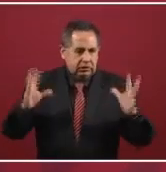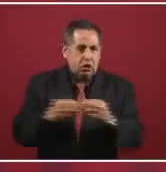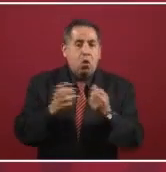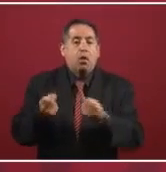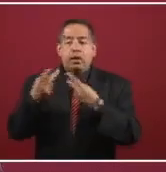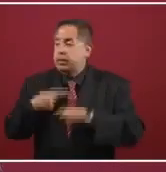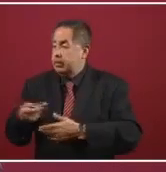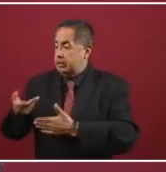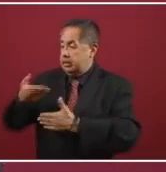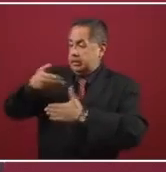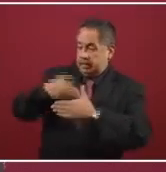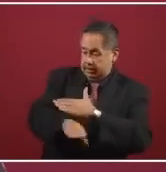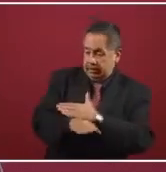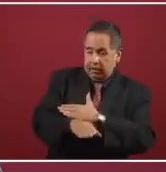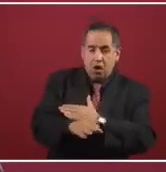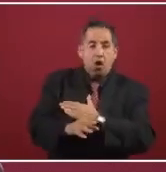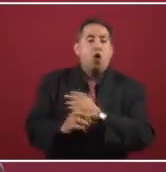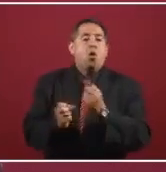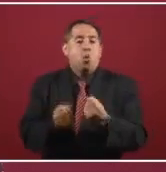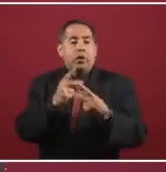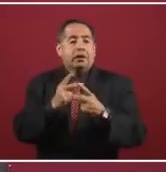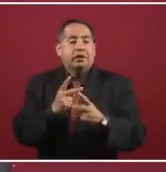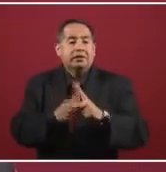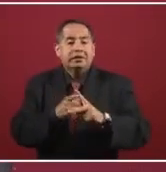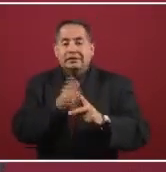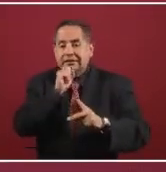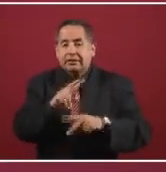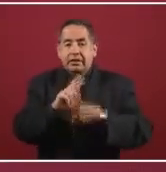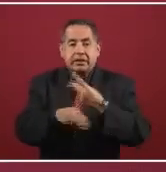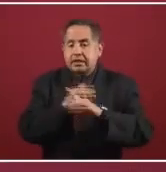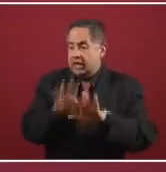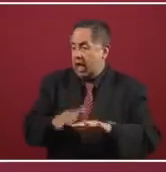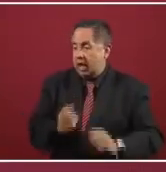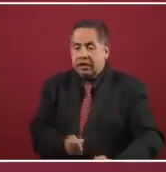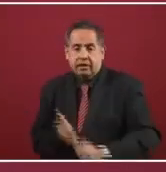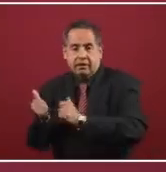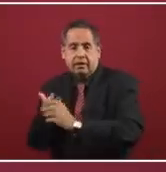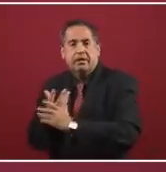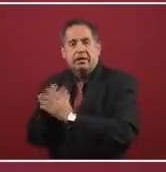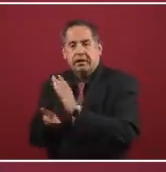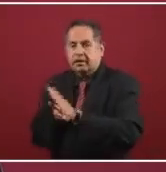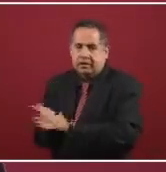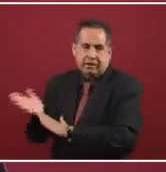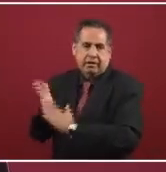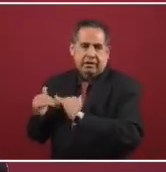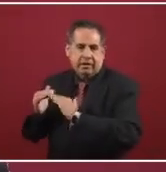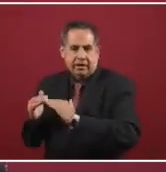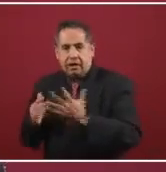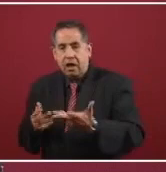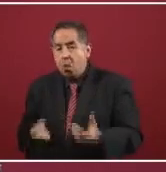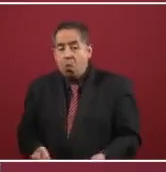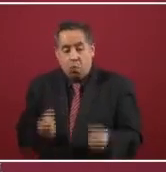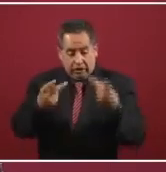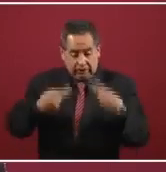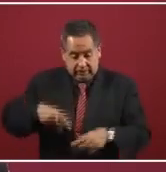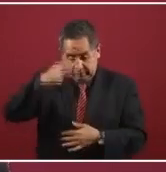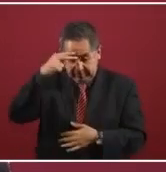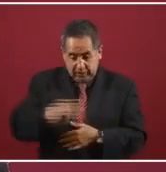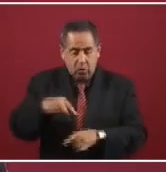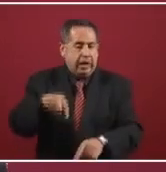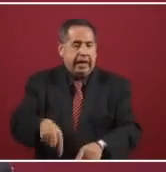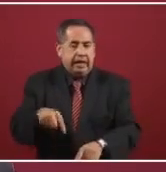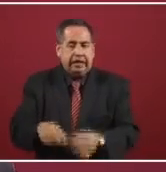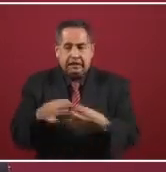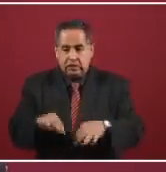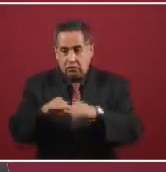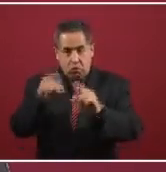pero el INAMI también va a hacer un esfuerzo para decir cuántos ya no están. Porque la pregunta es cuántos están en México. Y es lo que tenemos que